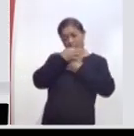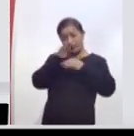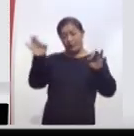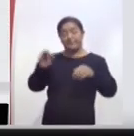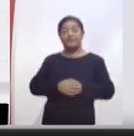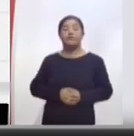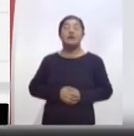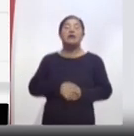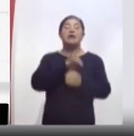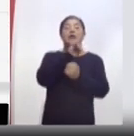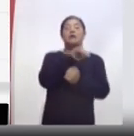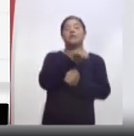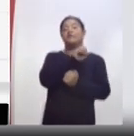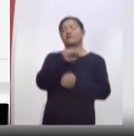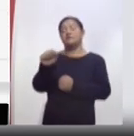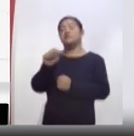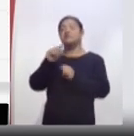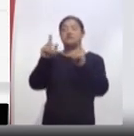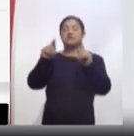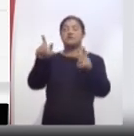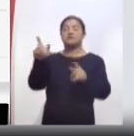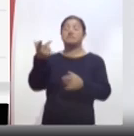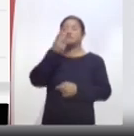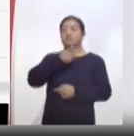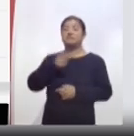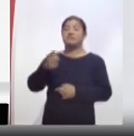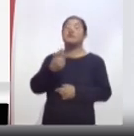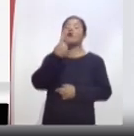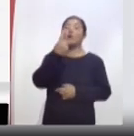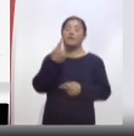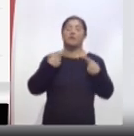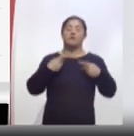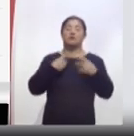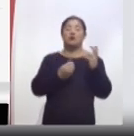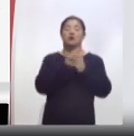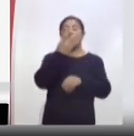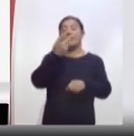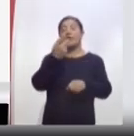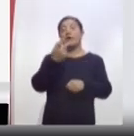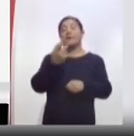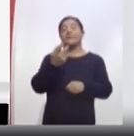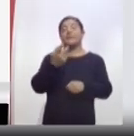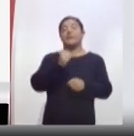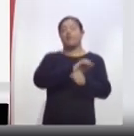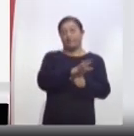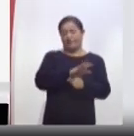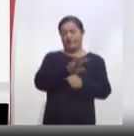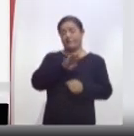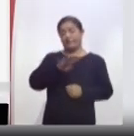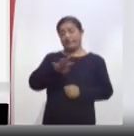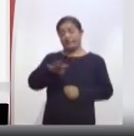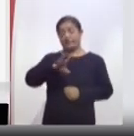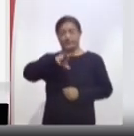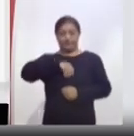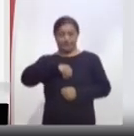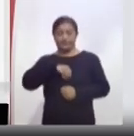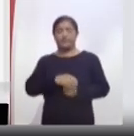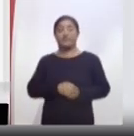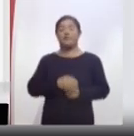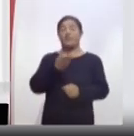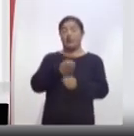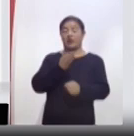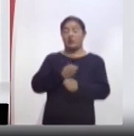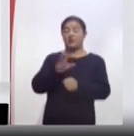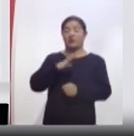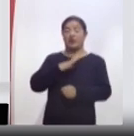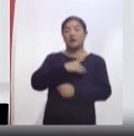IMSS Tlaxcala nos ha comunicado de un nuevo caso positivo de COVID-19. Al momento de las pruebas realizadas en el estado,